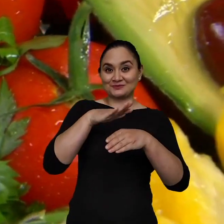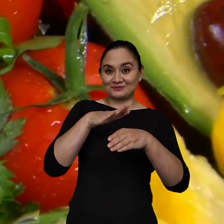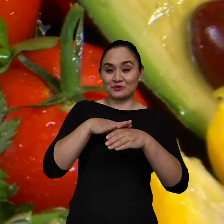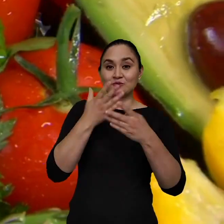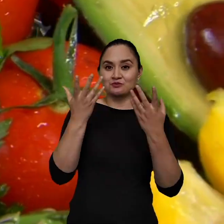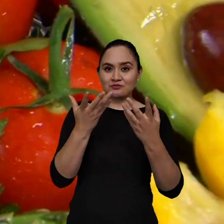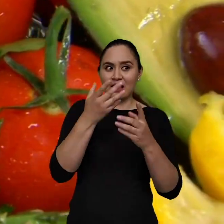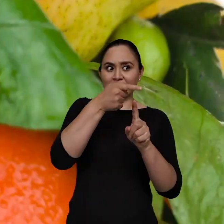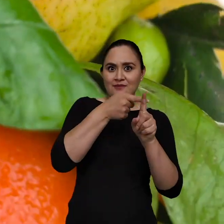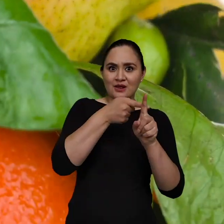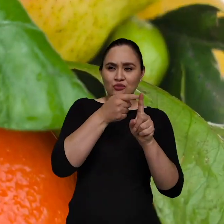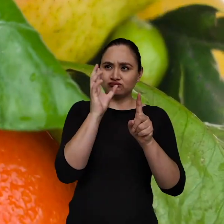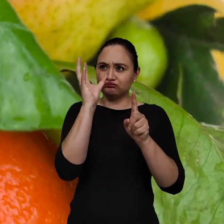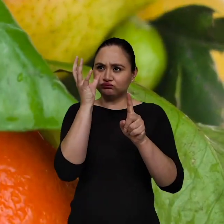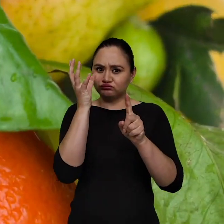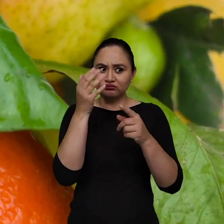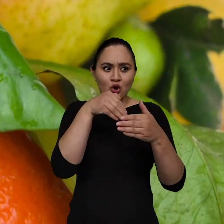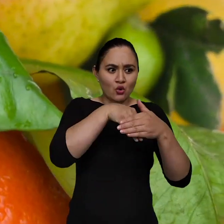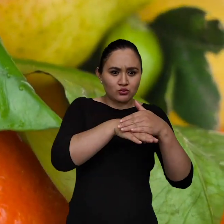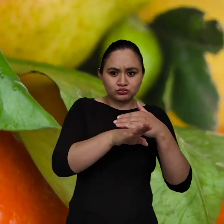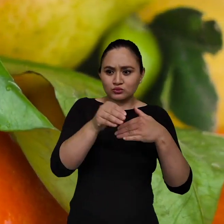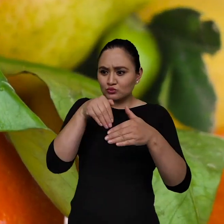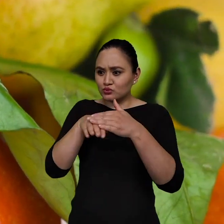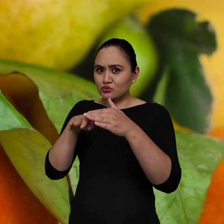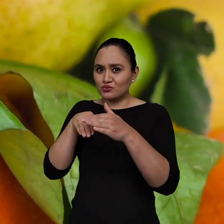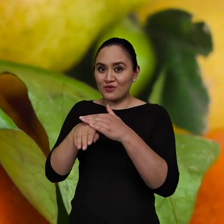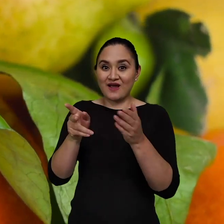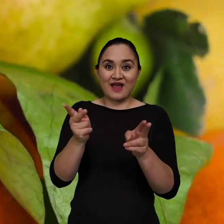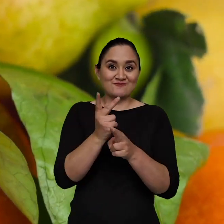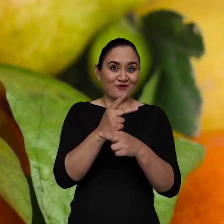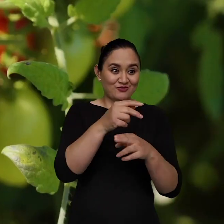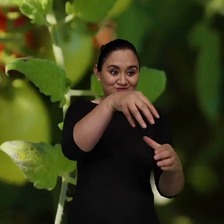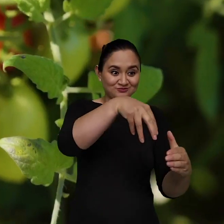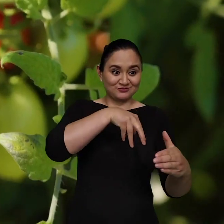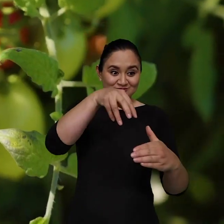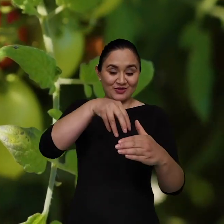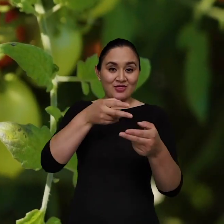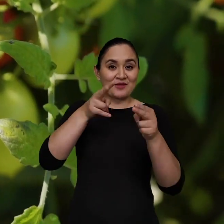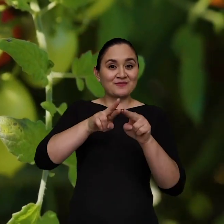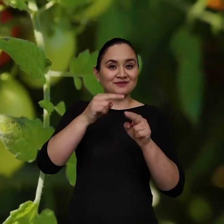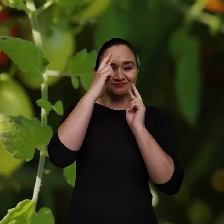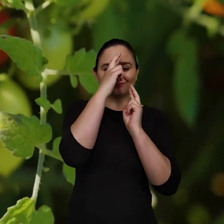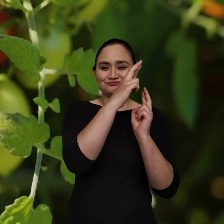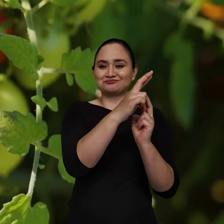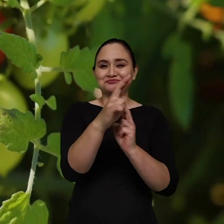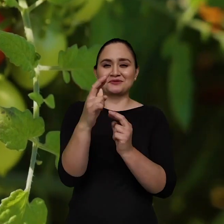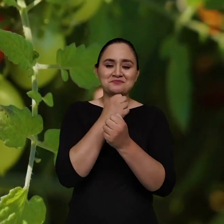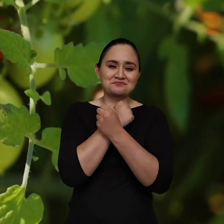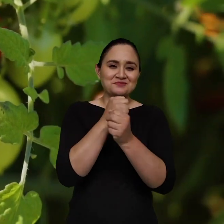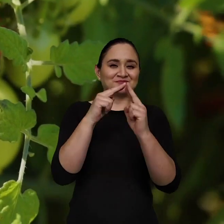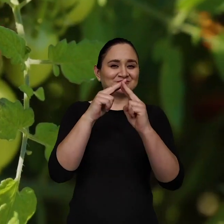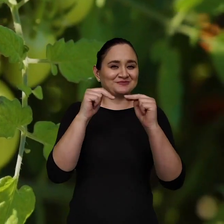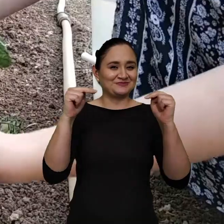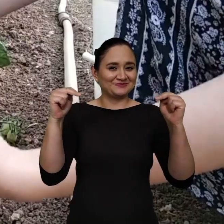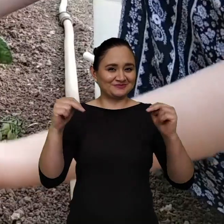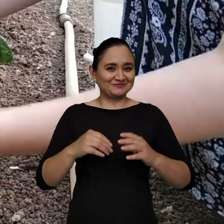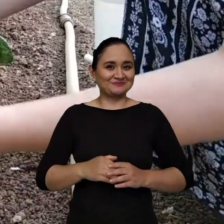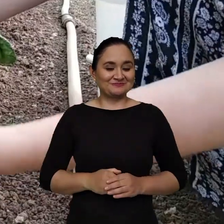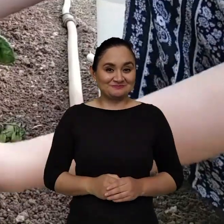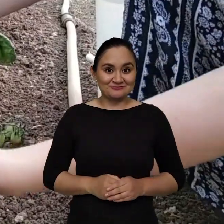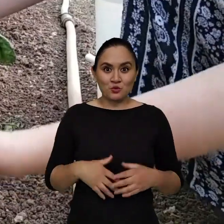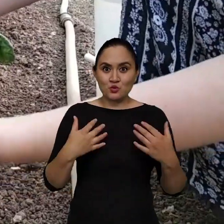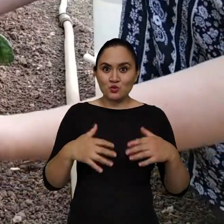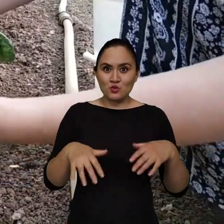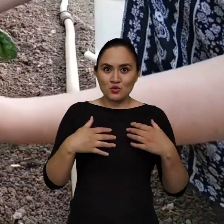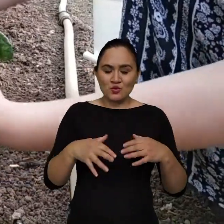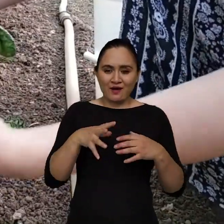el acondicionamiento, limpieza y protección de los productos cosechados y el respeto y amor por la naturaleza.